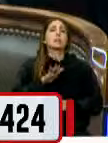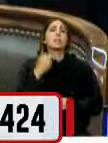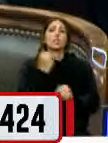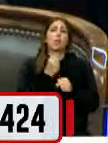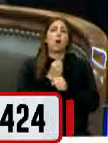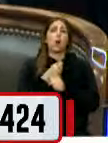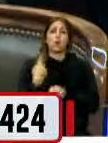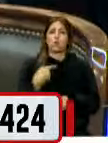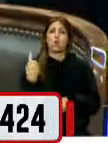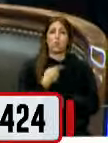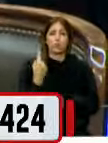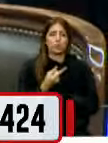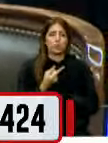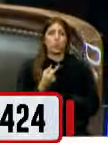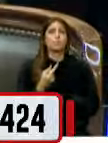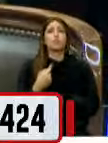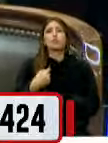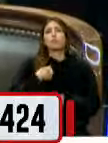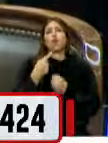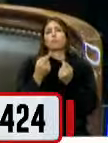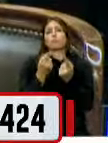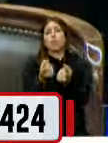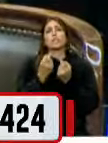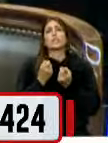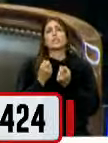y de las plazoletas que tiene